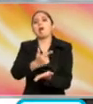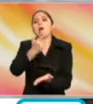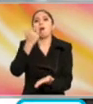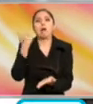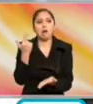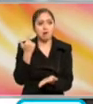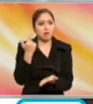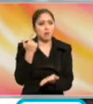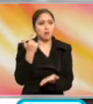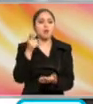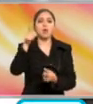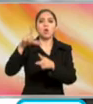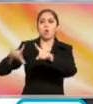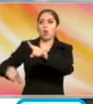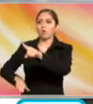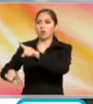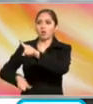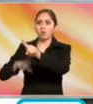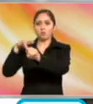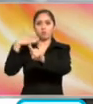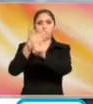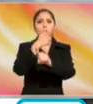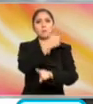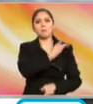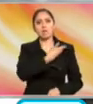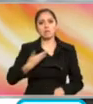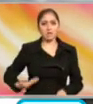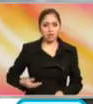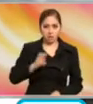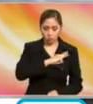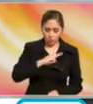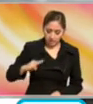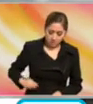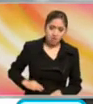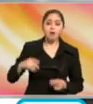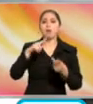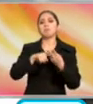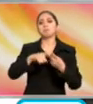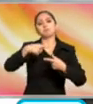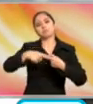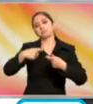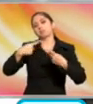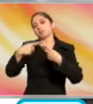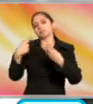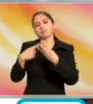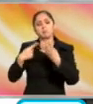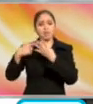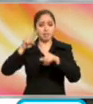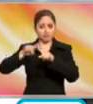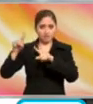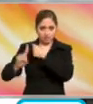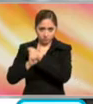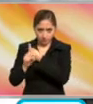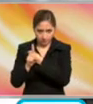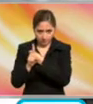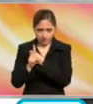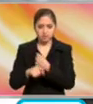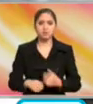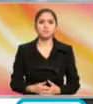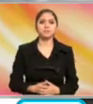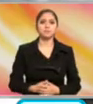a un gobernador, a un presidente municipal, etcétera, etcétera, etcétera. Y bueno, se ha ido,